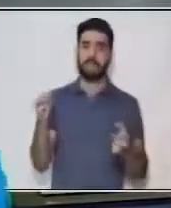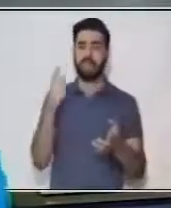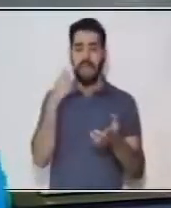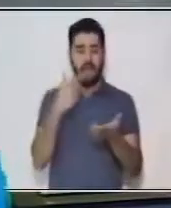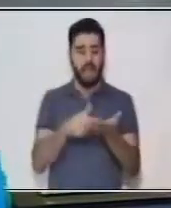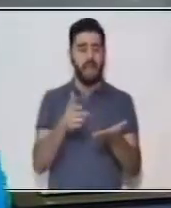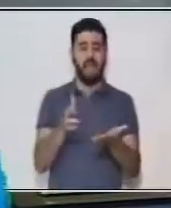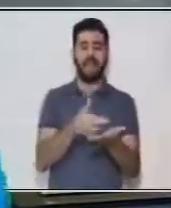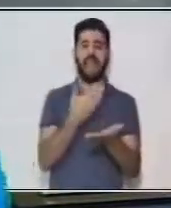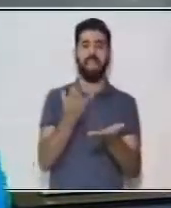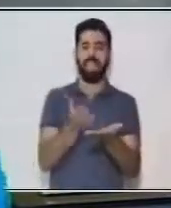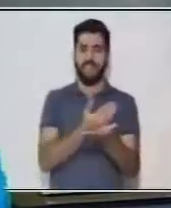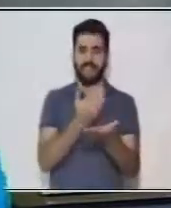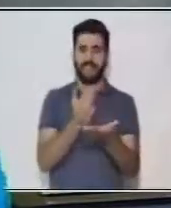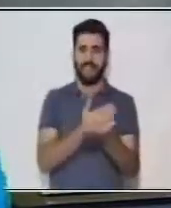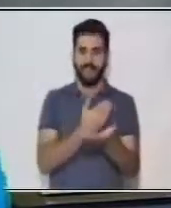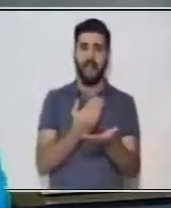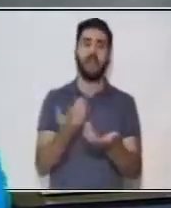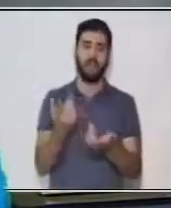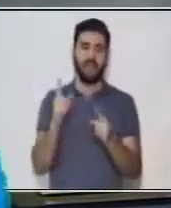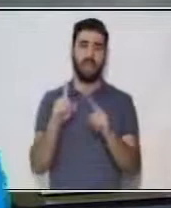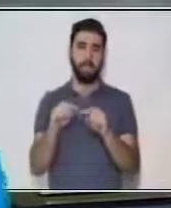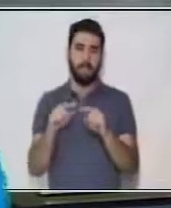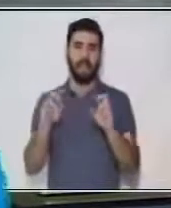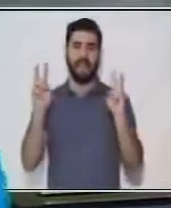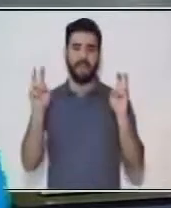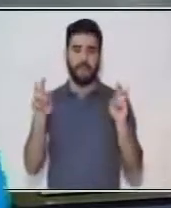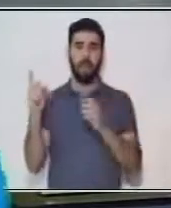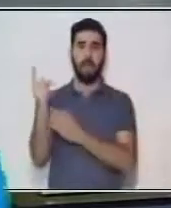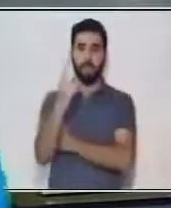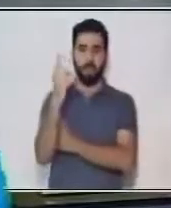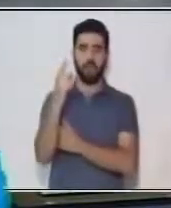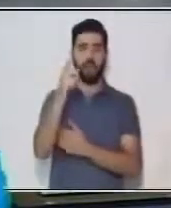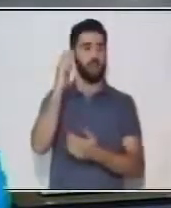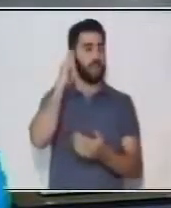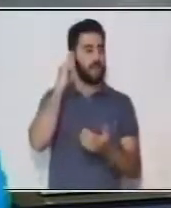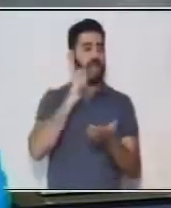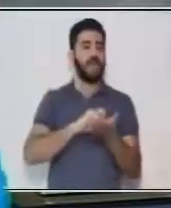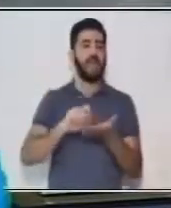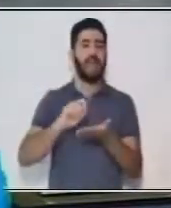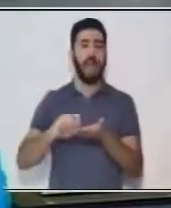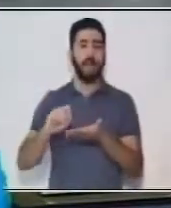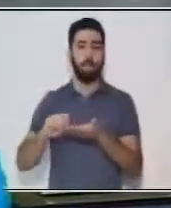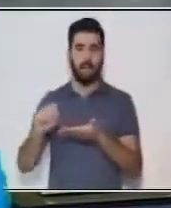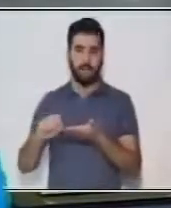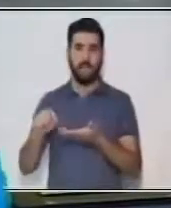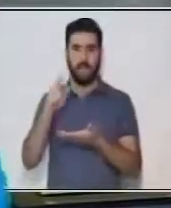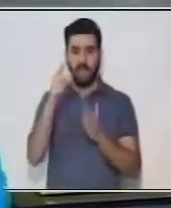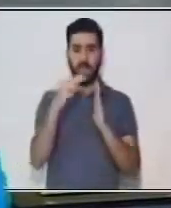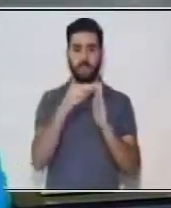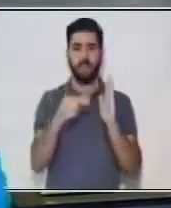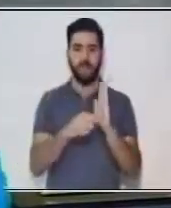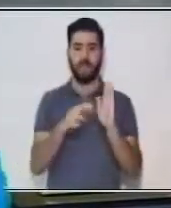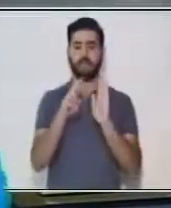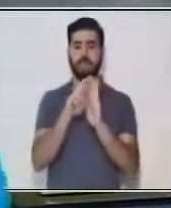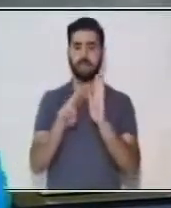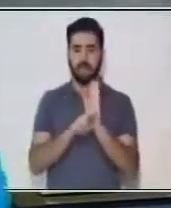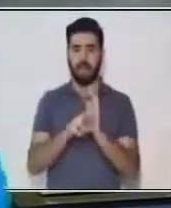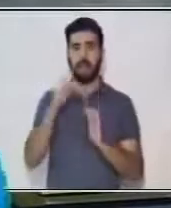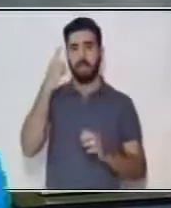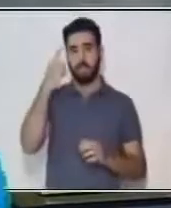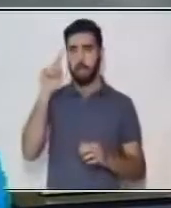enciclopedia. En este tema es muy importante la gramática, que es el conjunto de normas y reglas para hablar y escribir